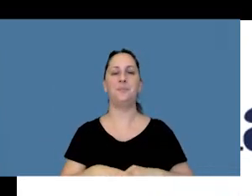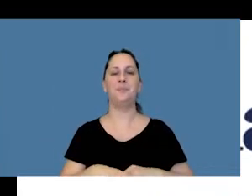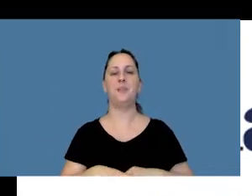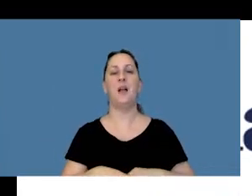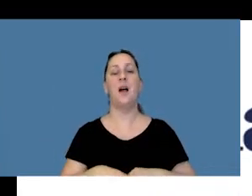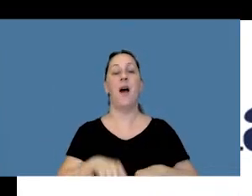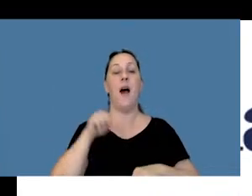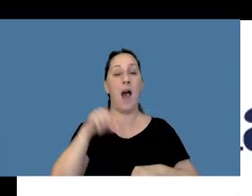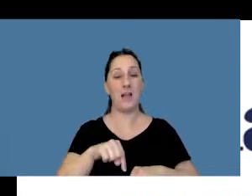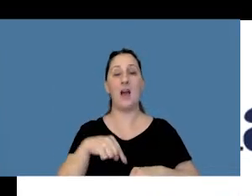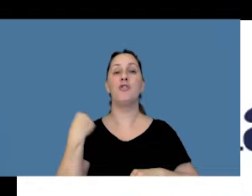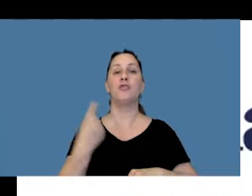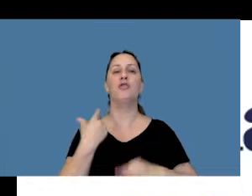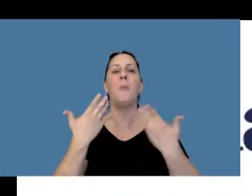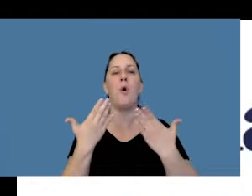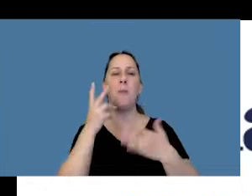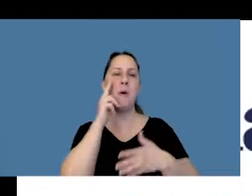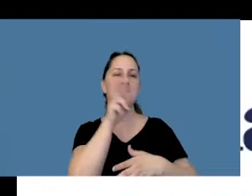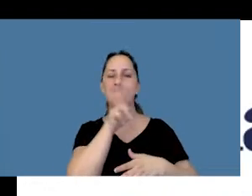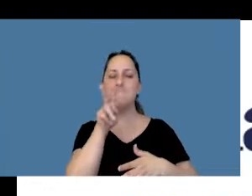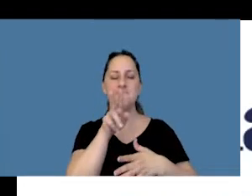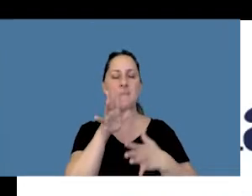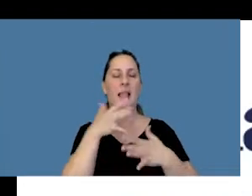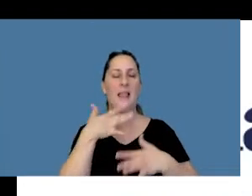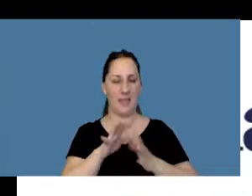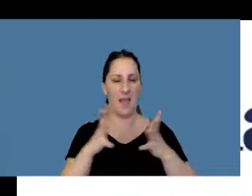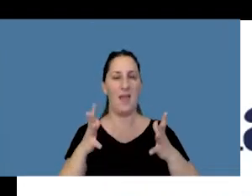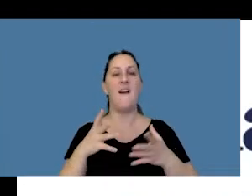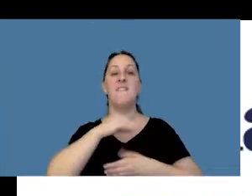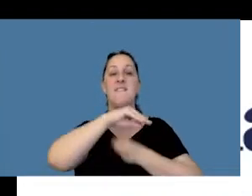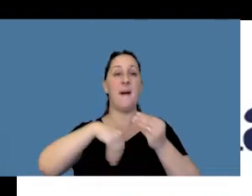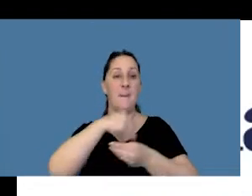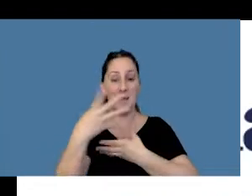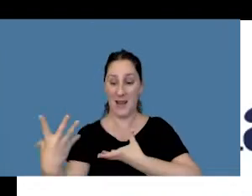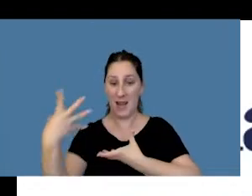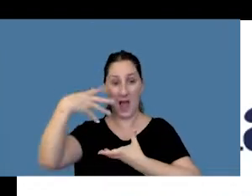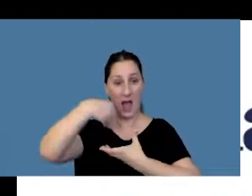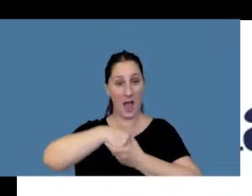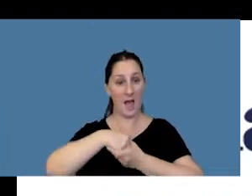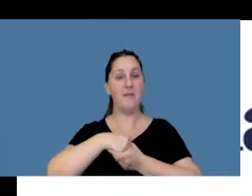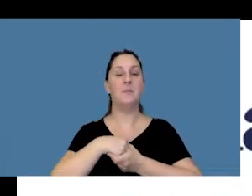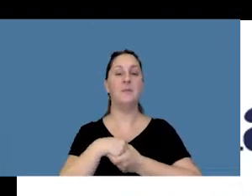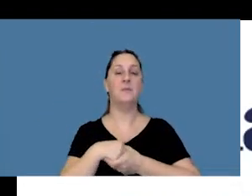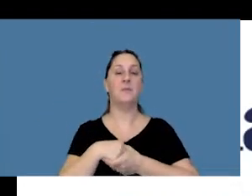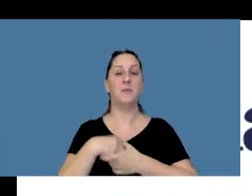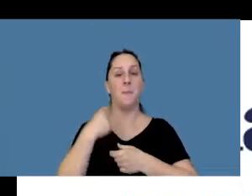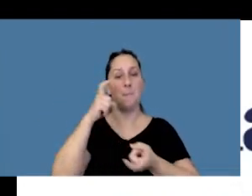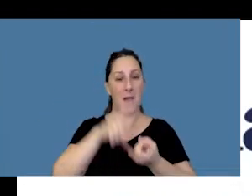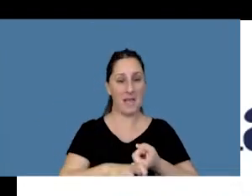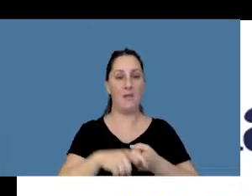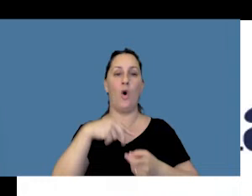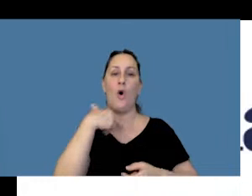acá hoy podríamos hacer una lectura amplia. Carga de familia, siempre se entendió, cónyuge,